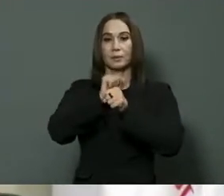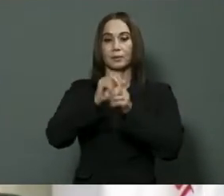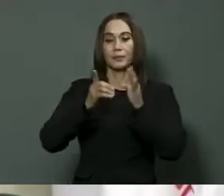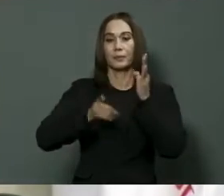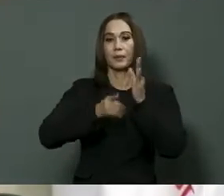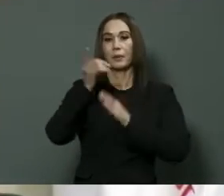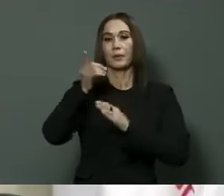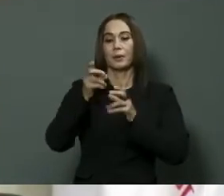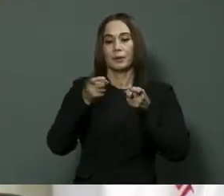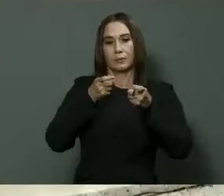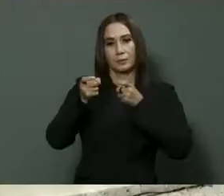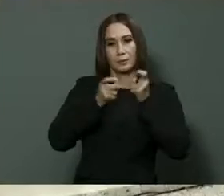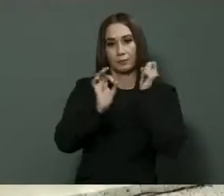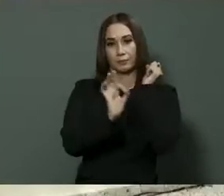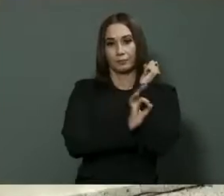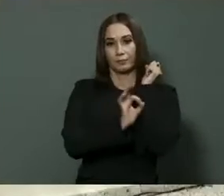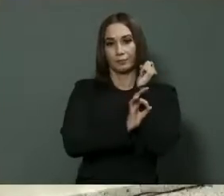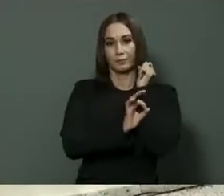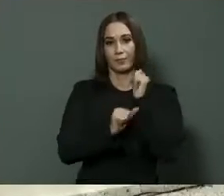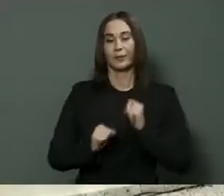Dirección Nacional Control de Drogas.